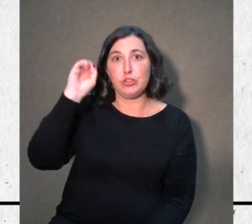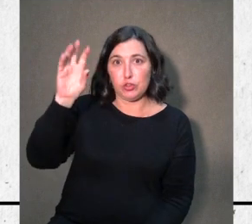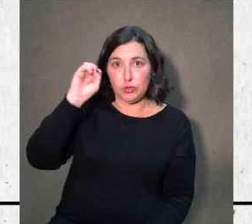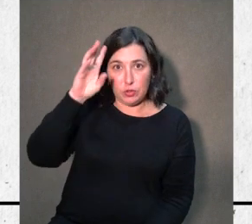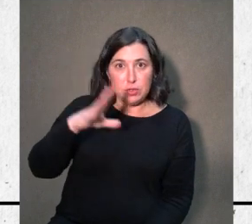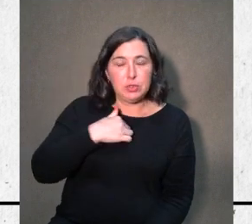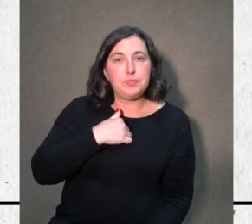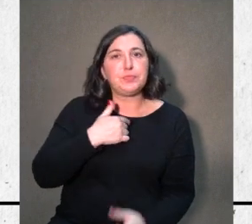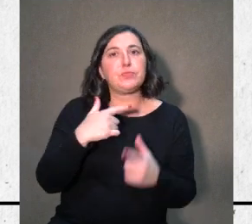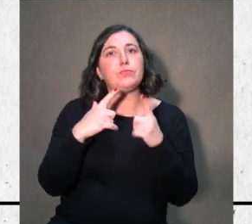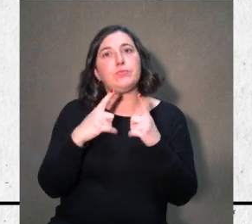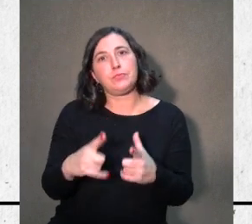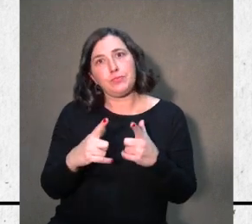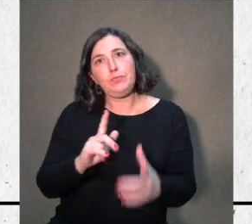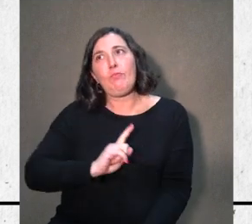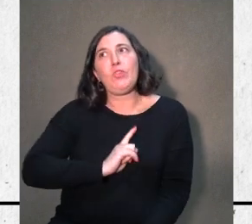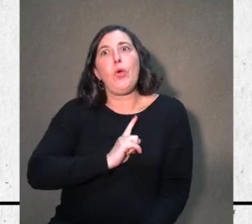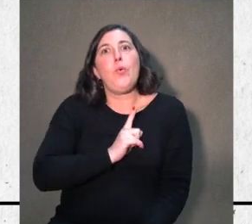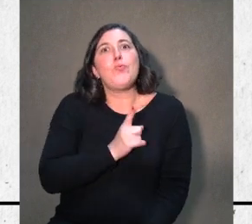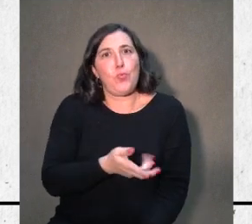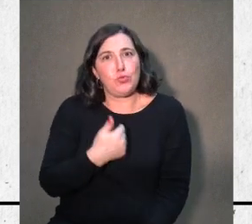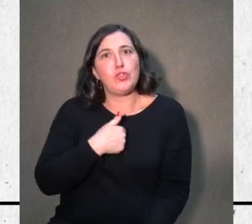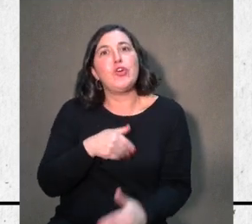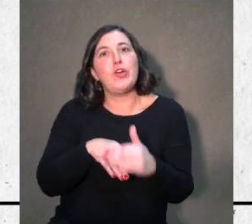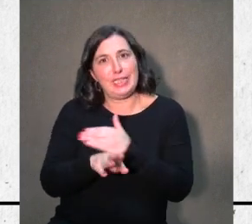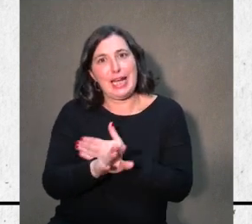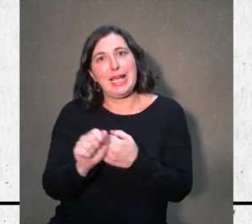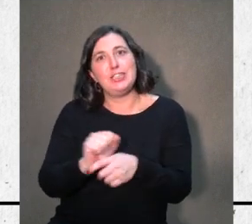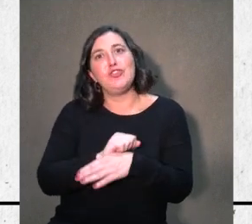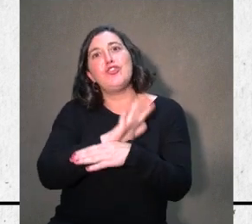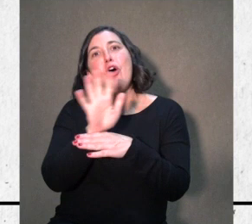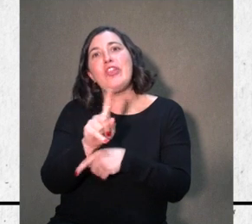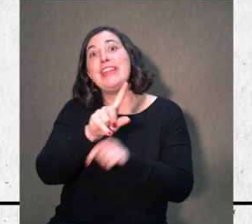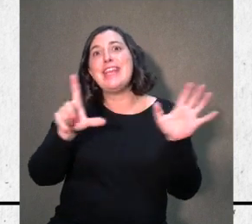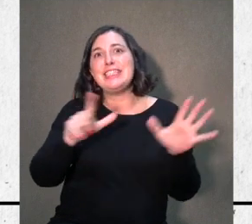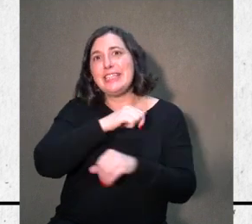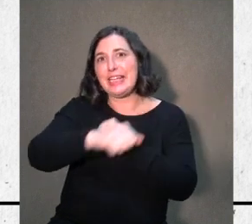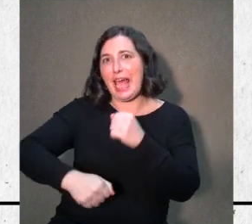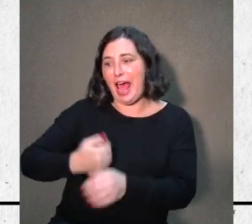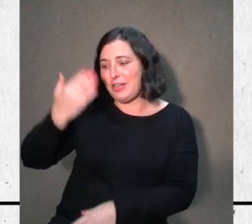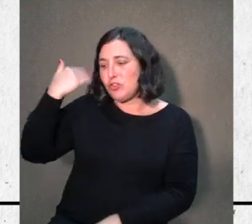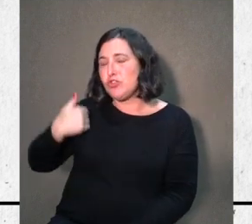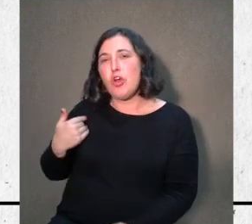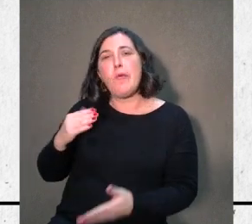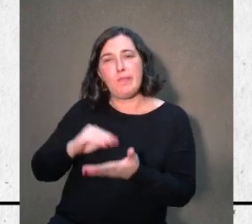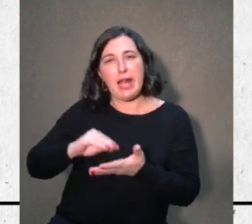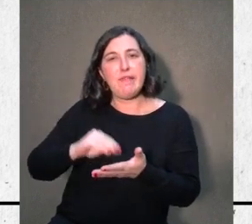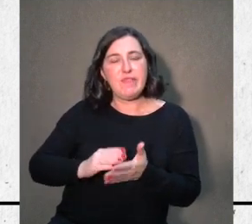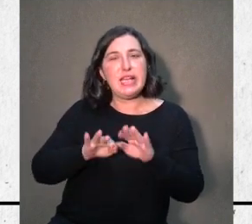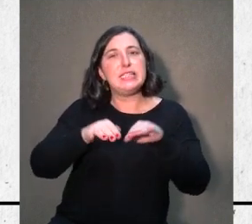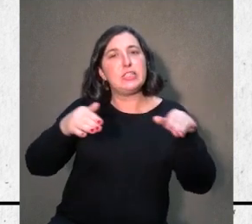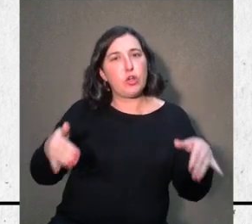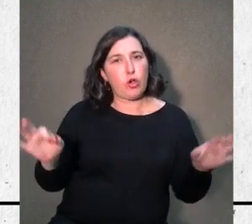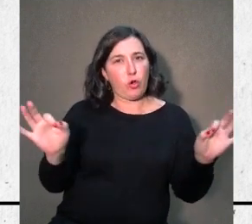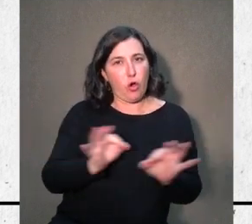suerte y te puedo decir el orgullo de decir que entré al Sodre con 17 años, empecé a tener conciertos como